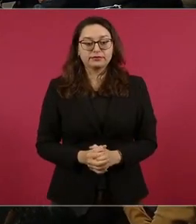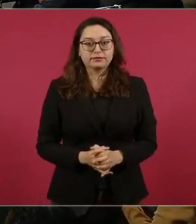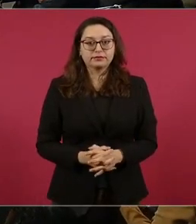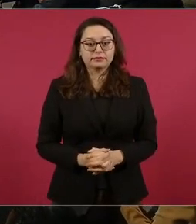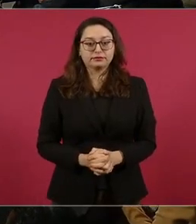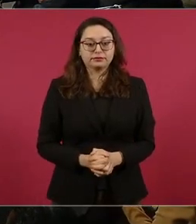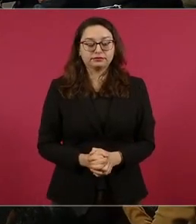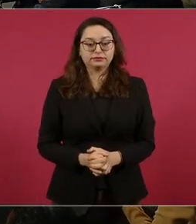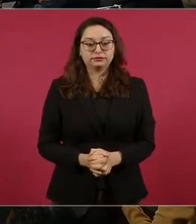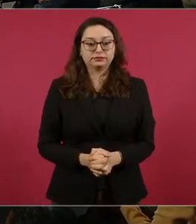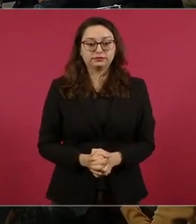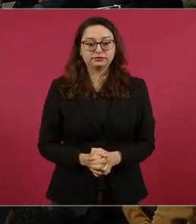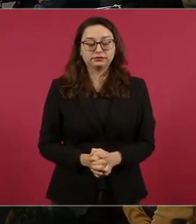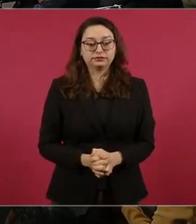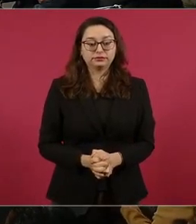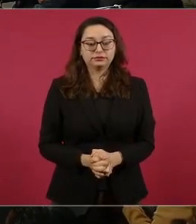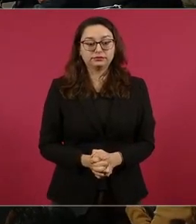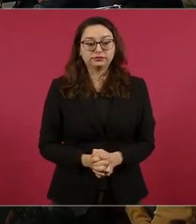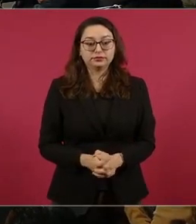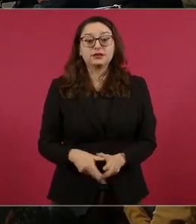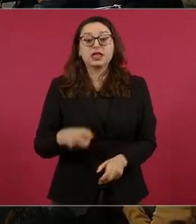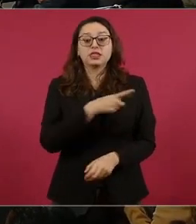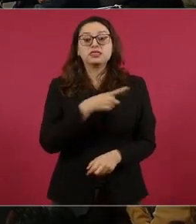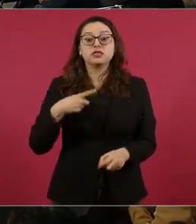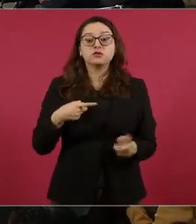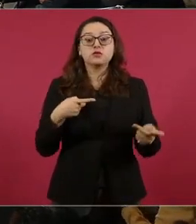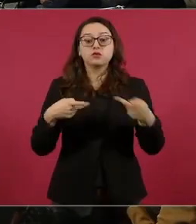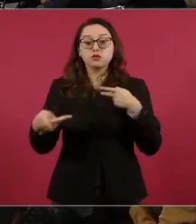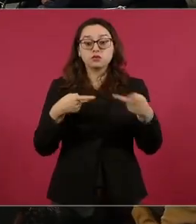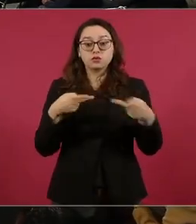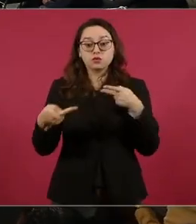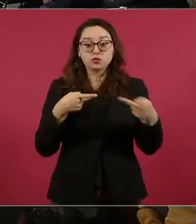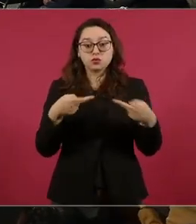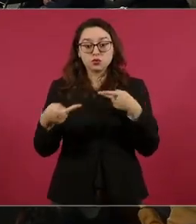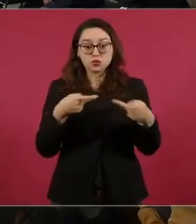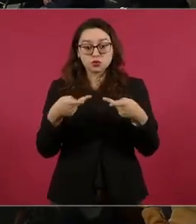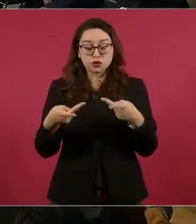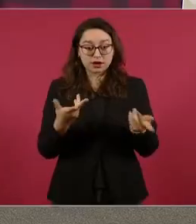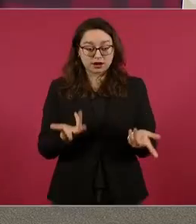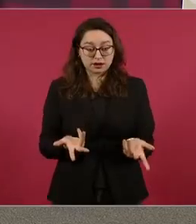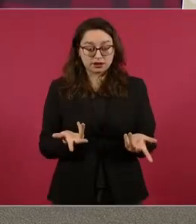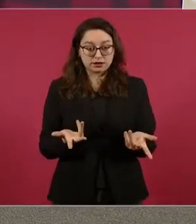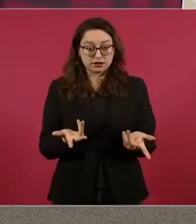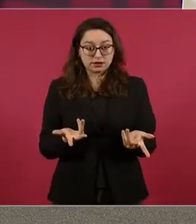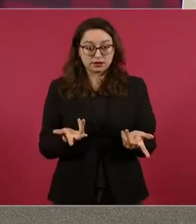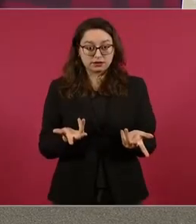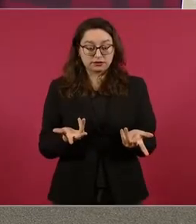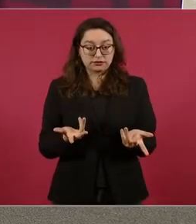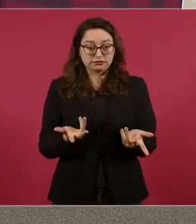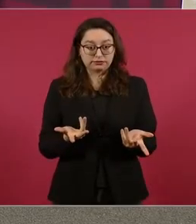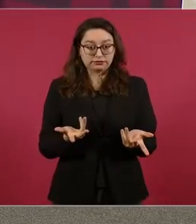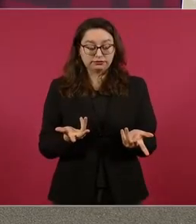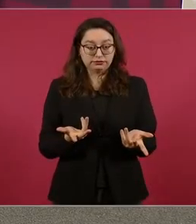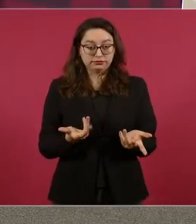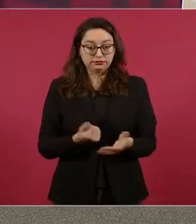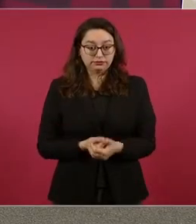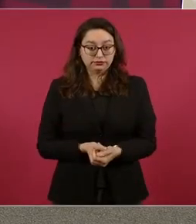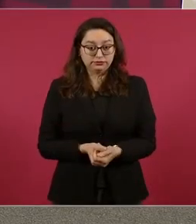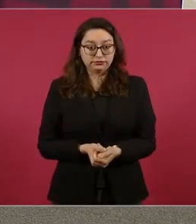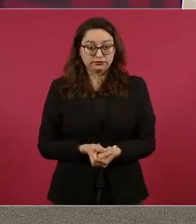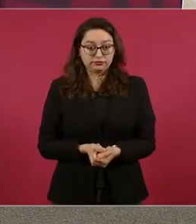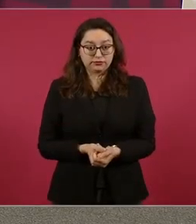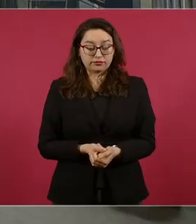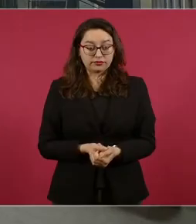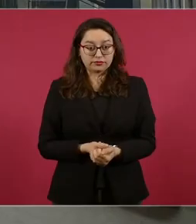ya es que tenemos que prepararnos para el acto si nos vamos a estar viendo ahora